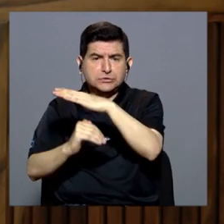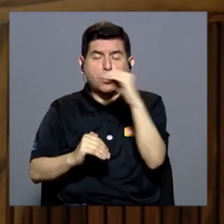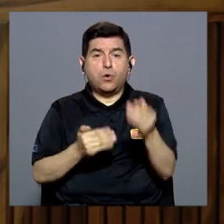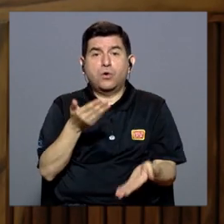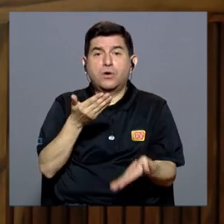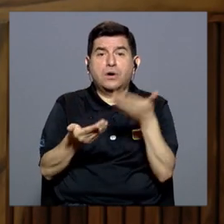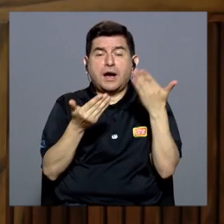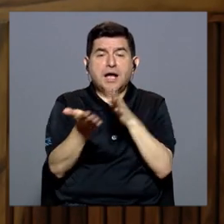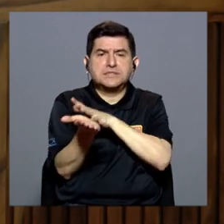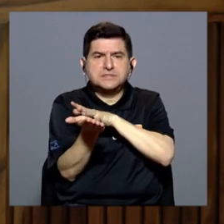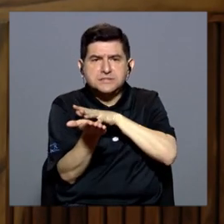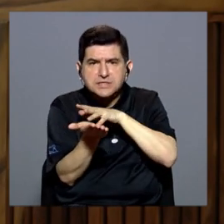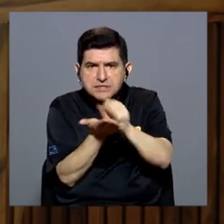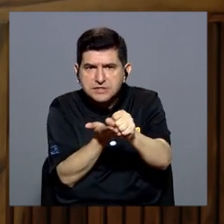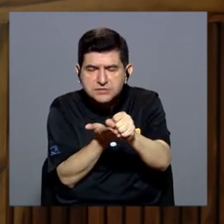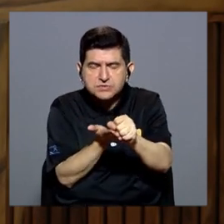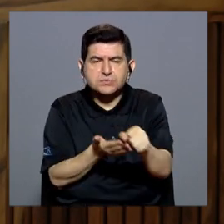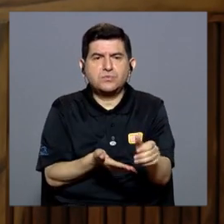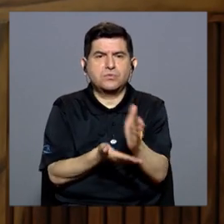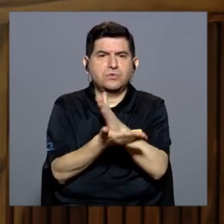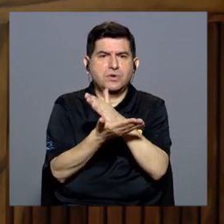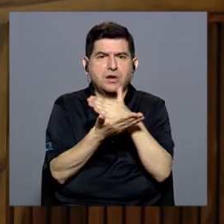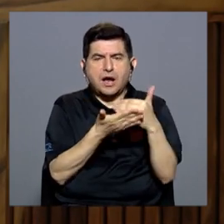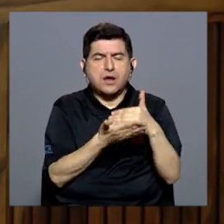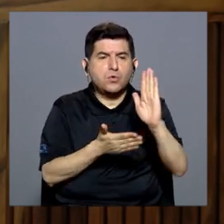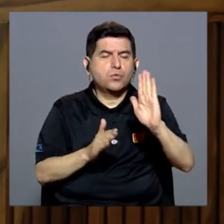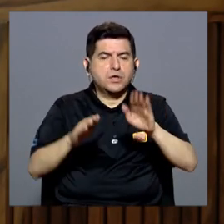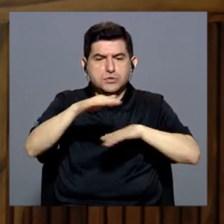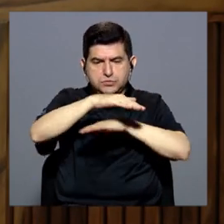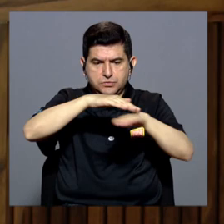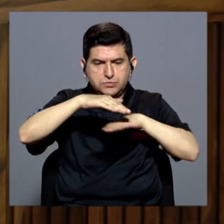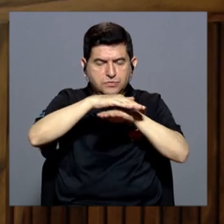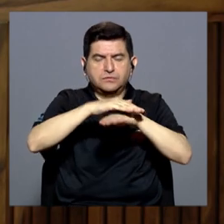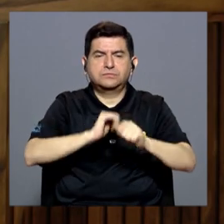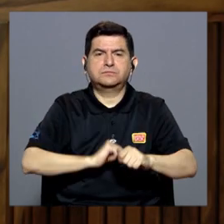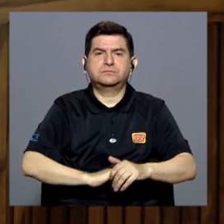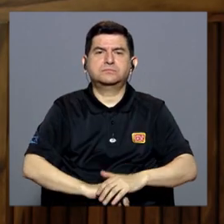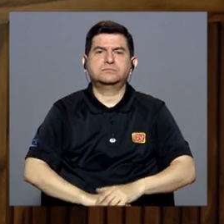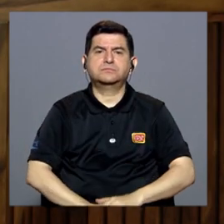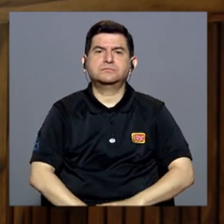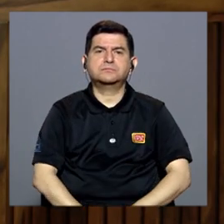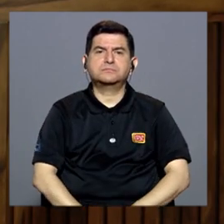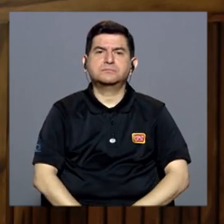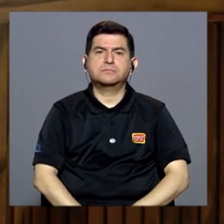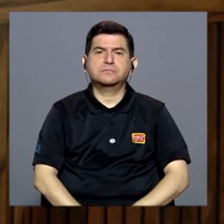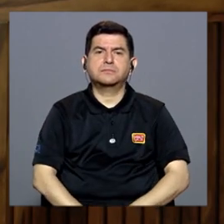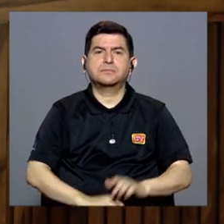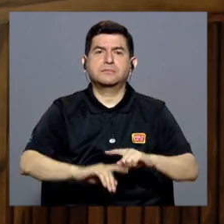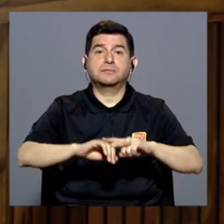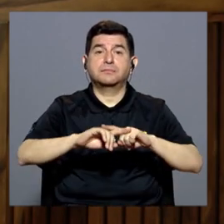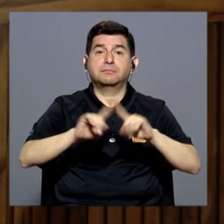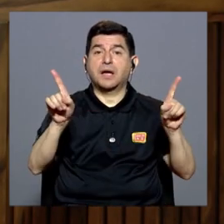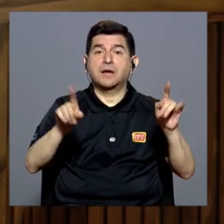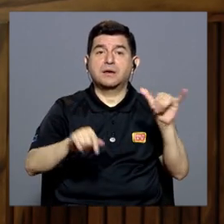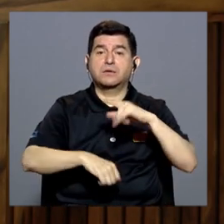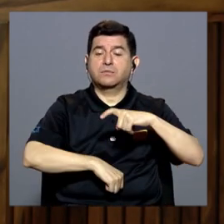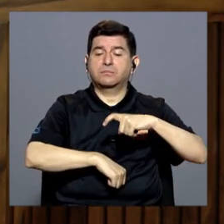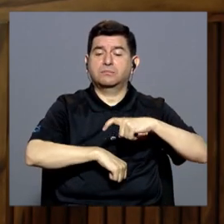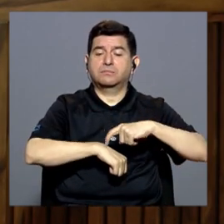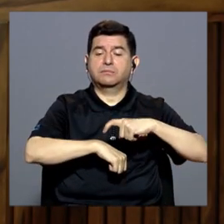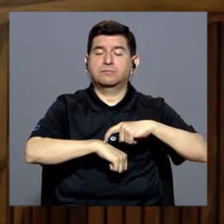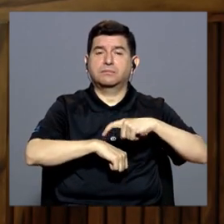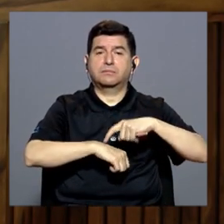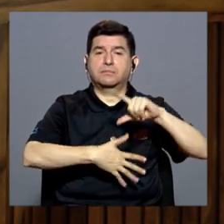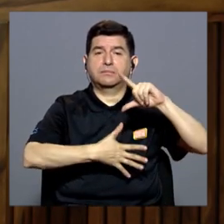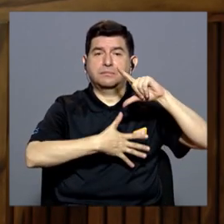incluso destruyen algunos de sus fundamentos básicos. Pero al mismo tiempo en